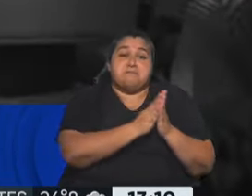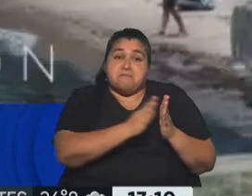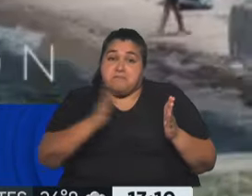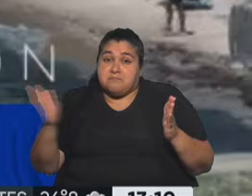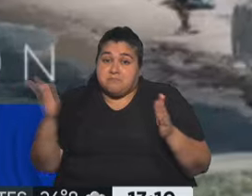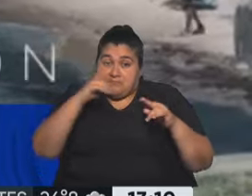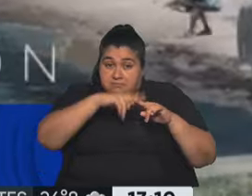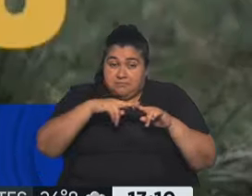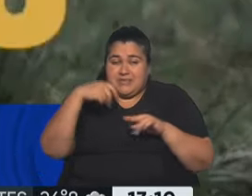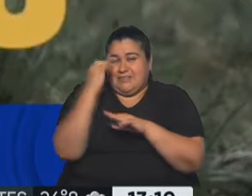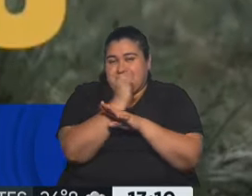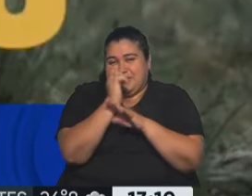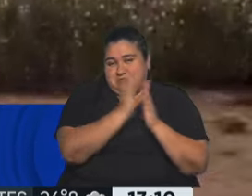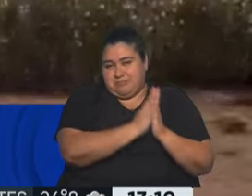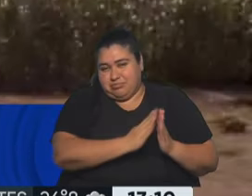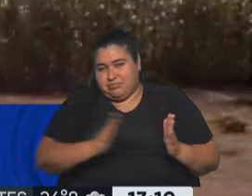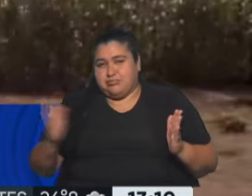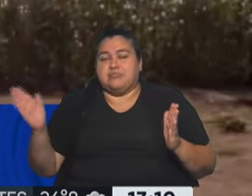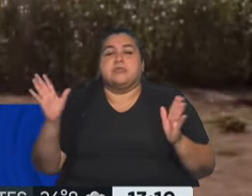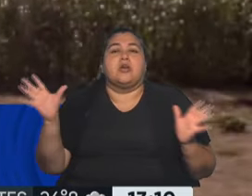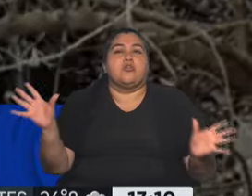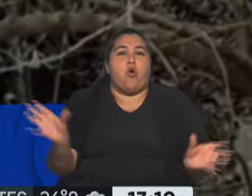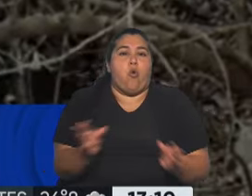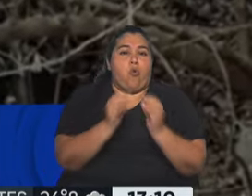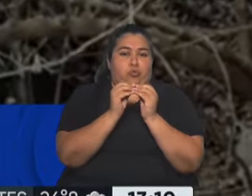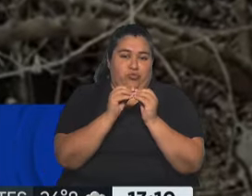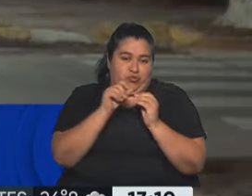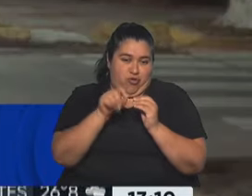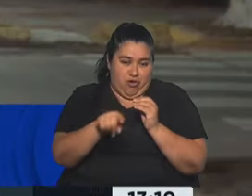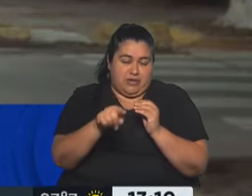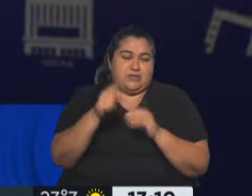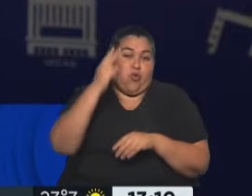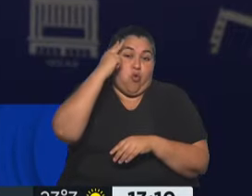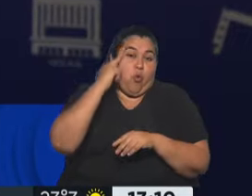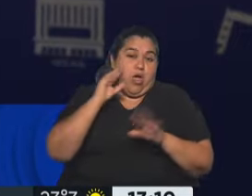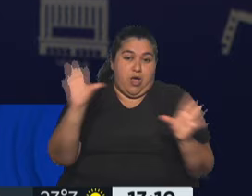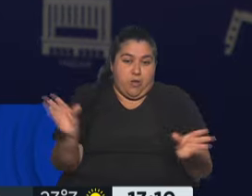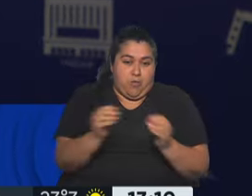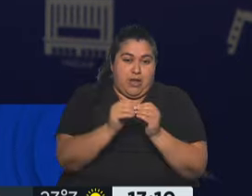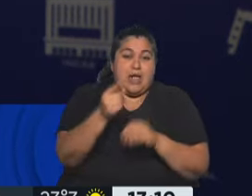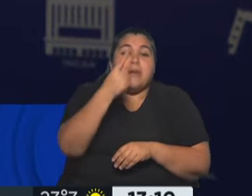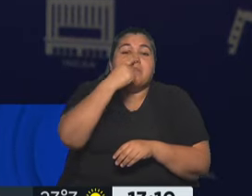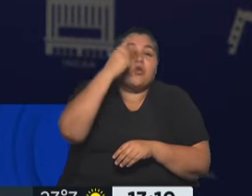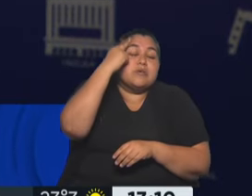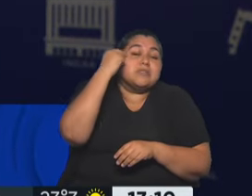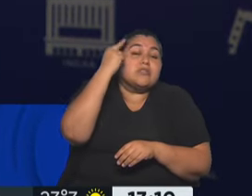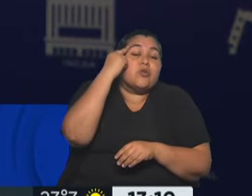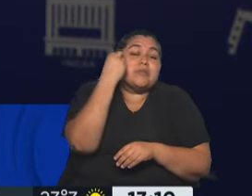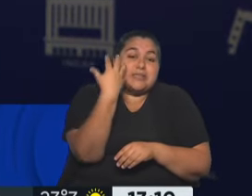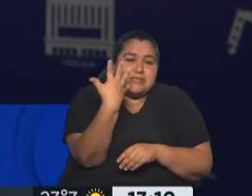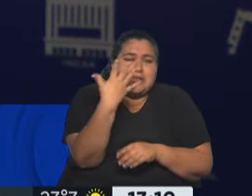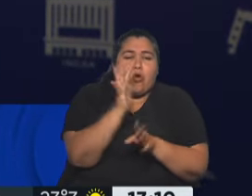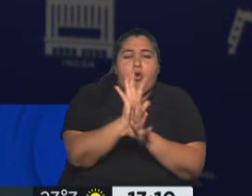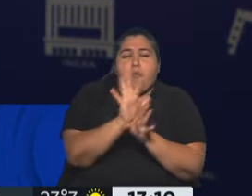y termina en este largometraje, que en este caso son 9. Desde 1995 se produjeron algo así